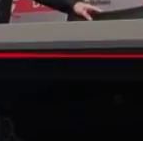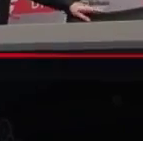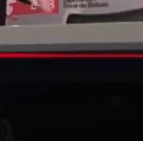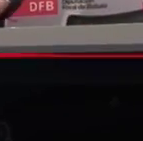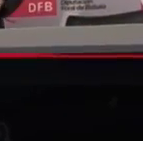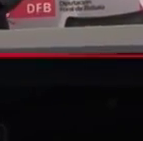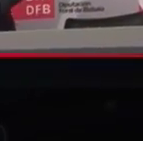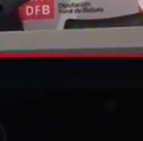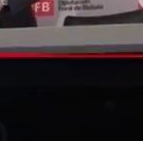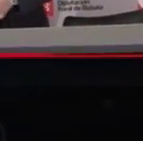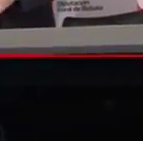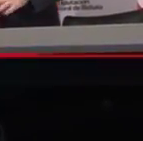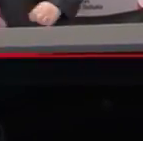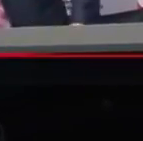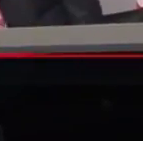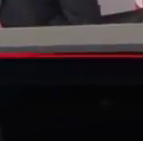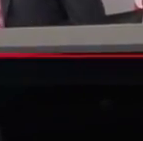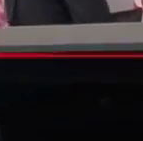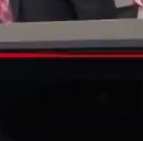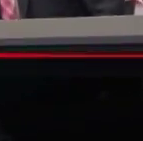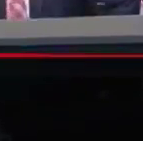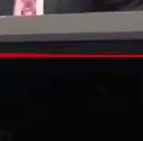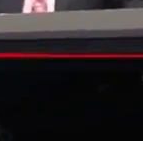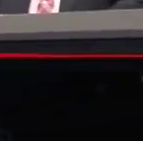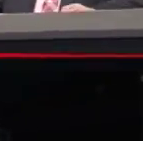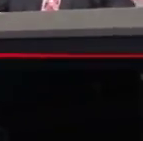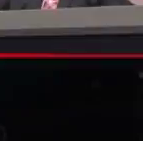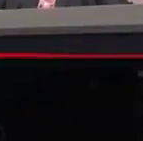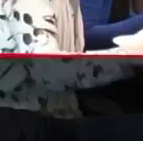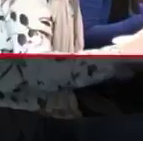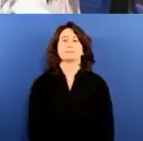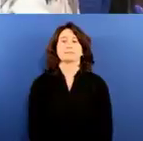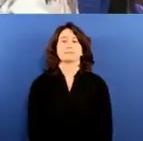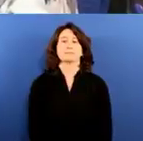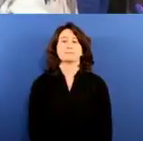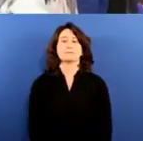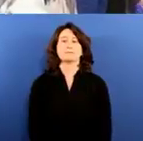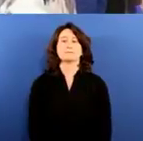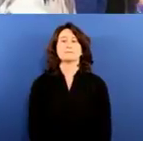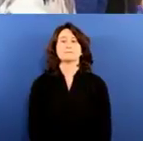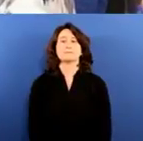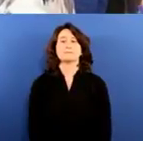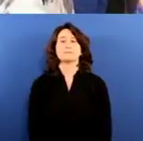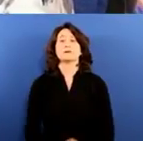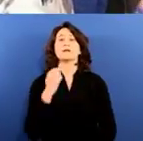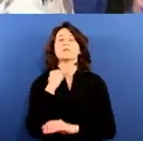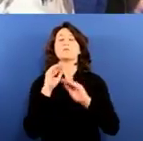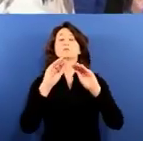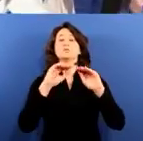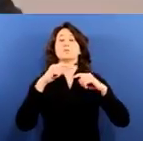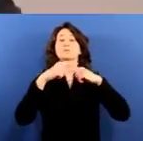El portavoz de la Diputación Foral de Vizcaya, Juan María Aburto, ha informado en rueda de prensa sobre los acuerdos adoptados en el Consejo de